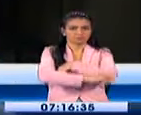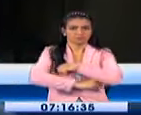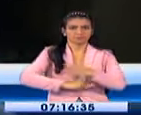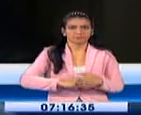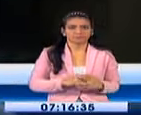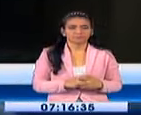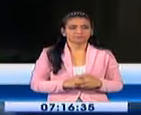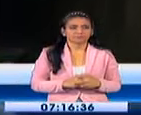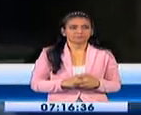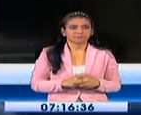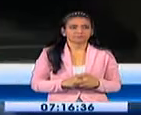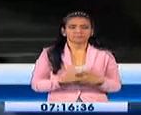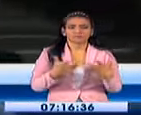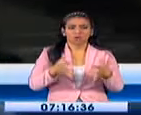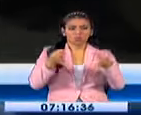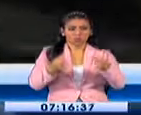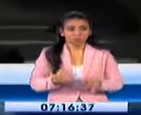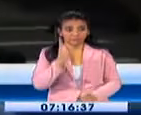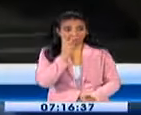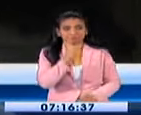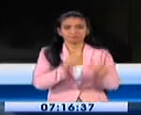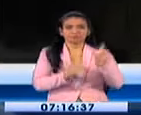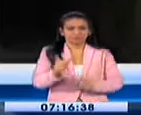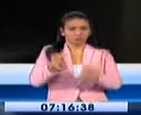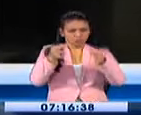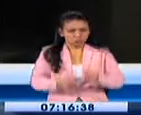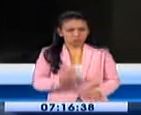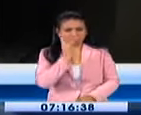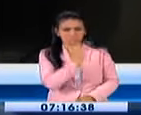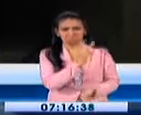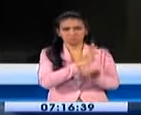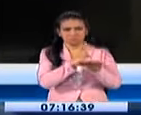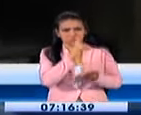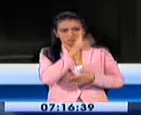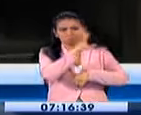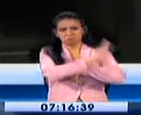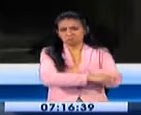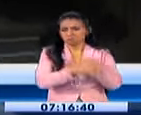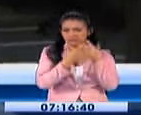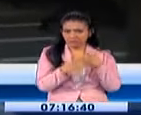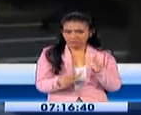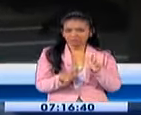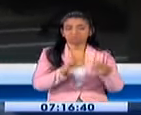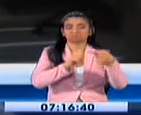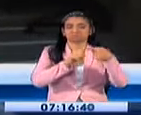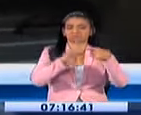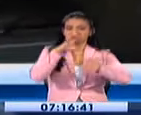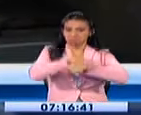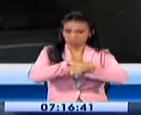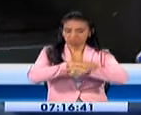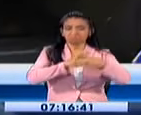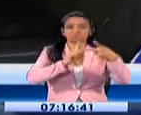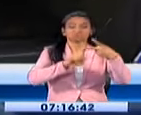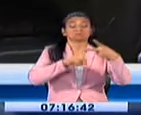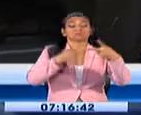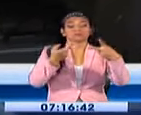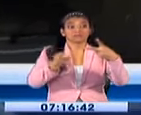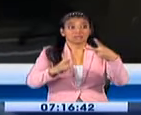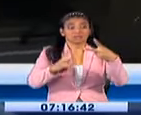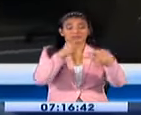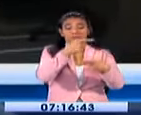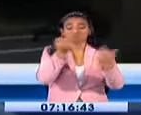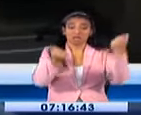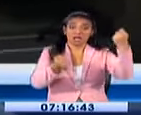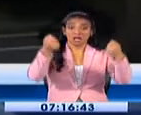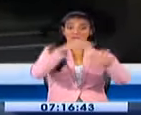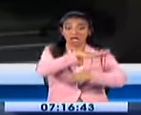la aprehensión en delito flagrante al ciudadano y asimismo la retención